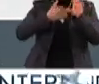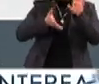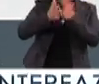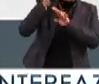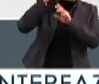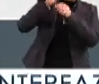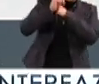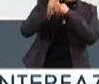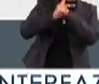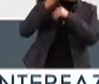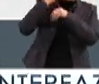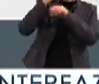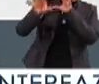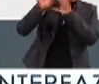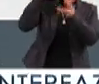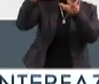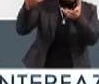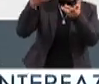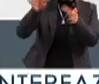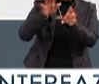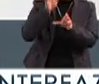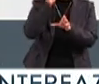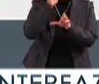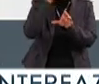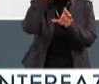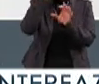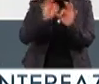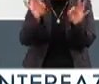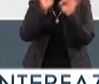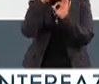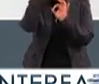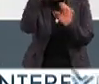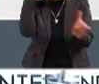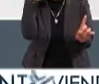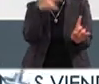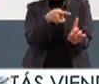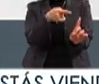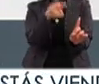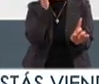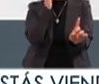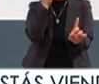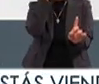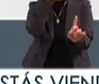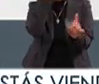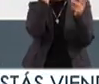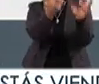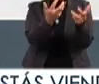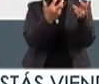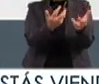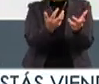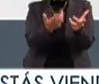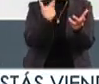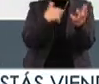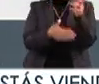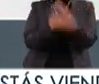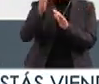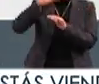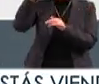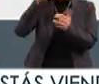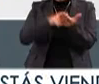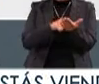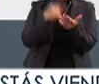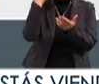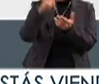ir a qué país siempre es como lo más importante tener eso ese deseo de ir a otro lugar